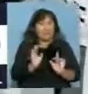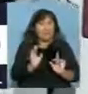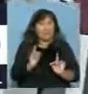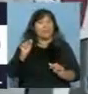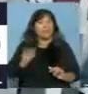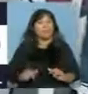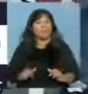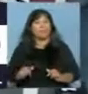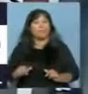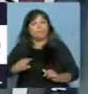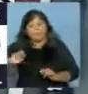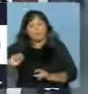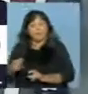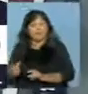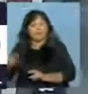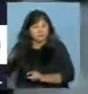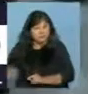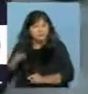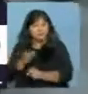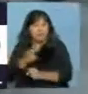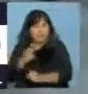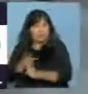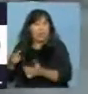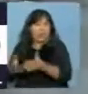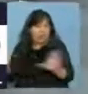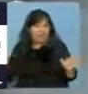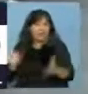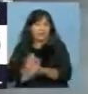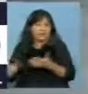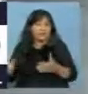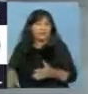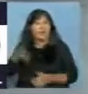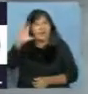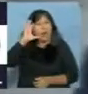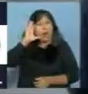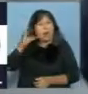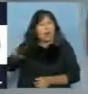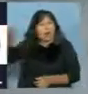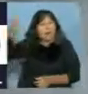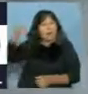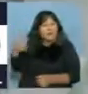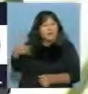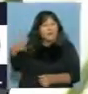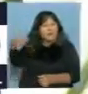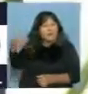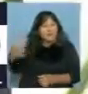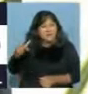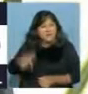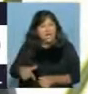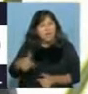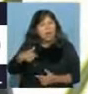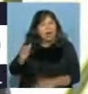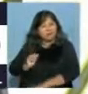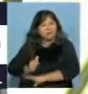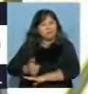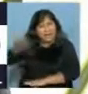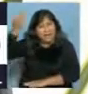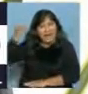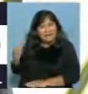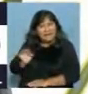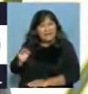ocasión ponemos en marcha el ciclo secundario. Me acuerdo cuando vinimos acá a la plaza o al predio, al